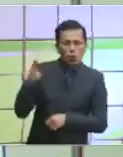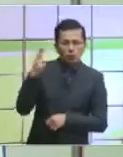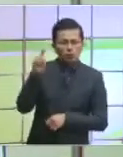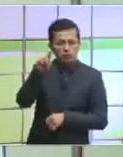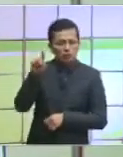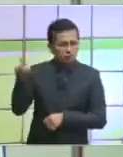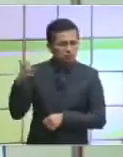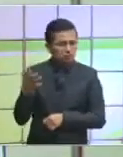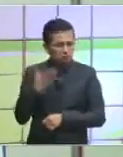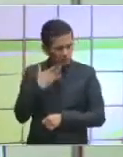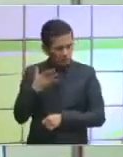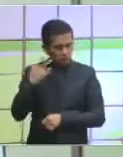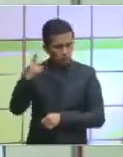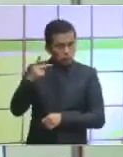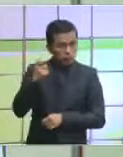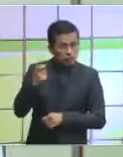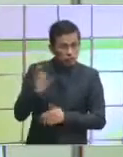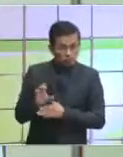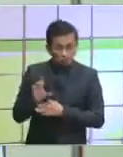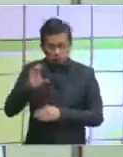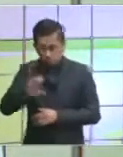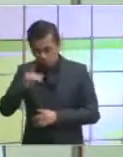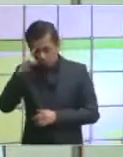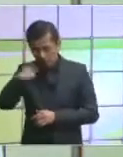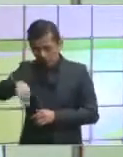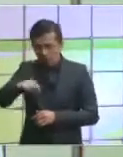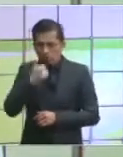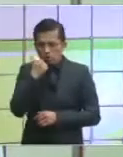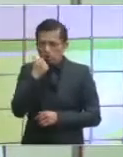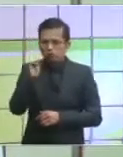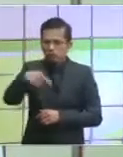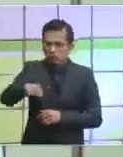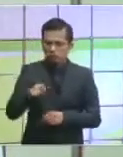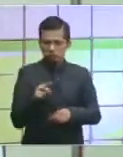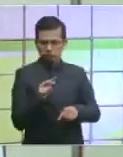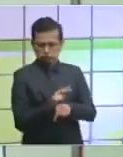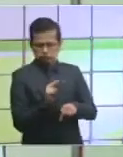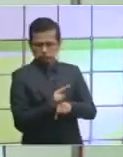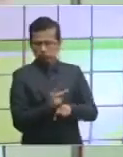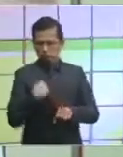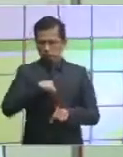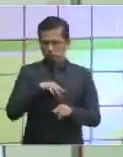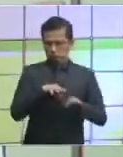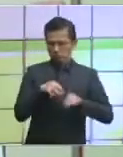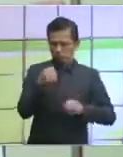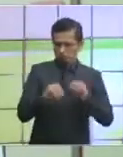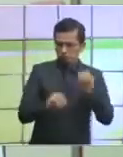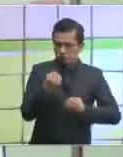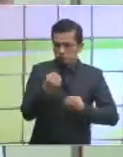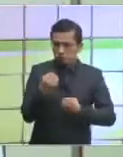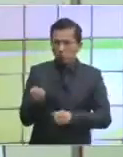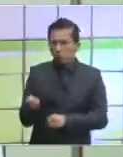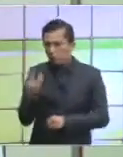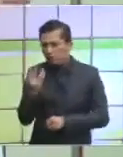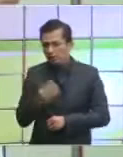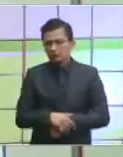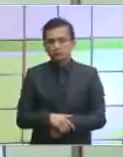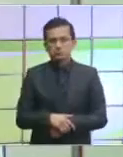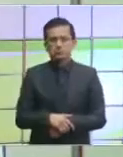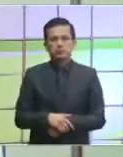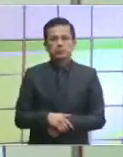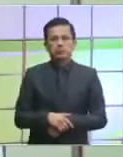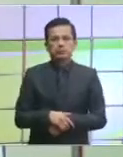destinado recursos a sus alumnos etcétera para que hagan estos seguimientos está la televisión